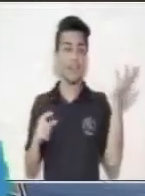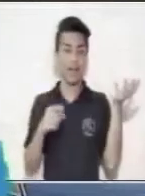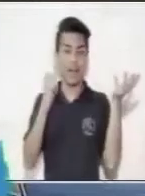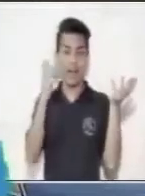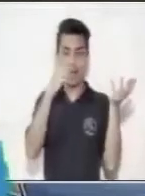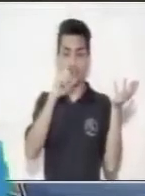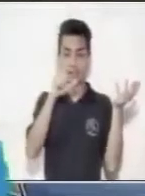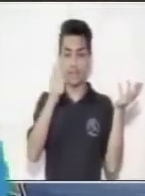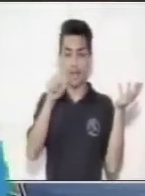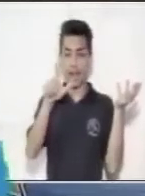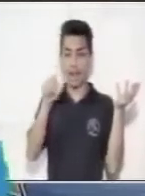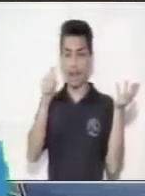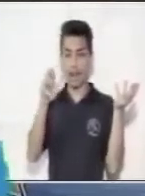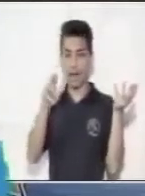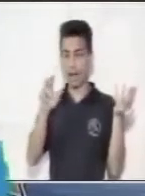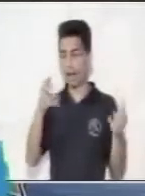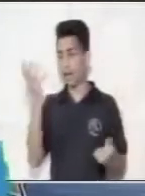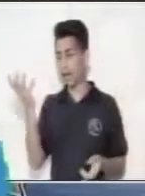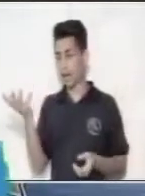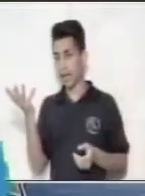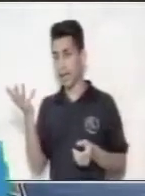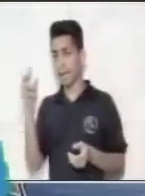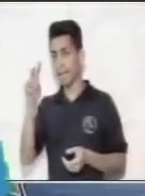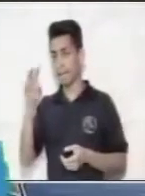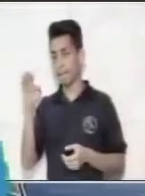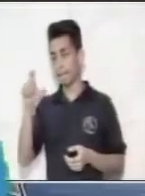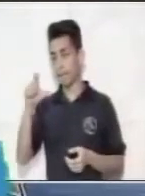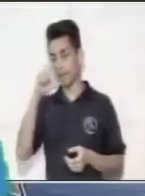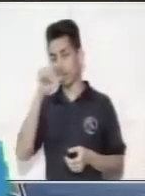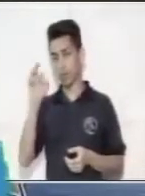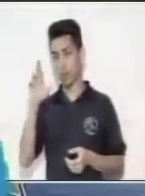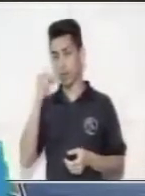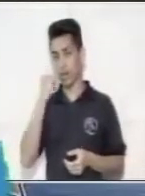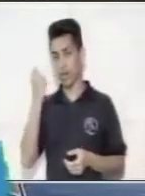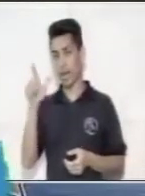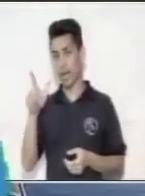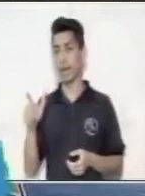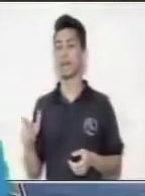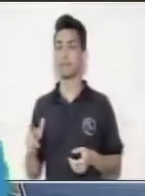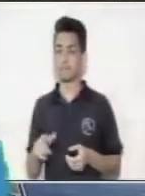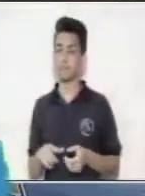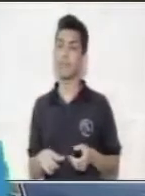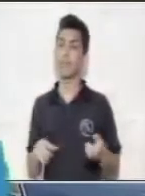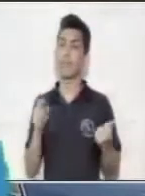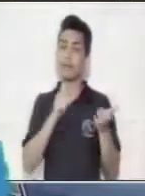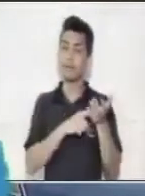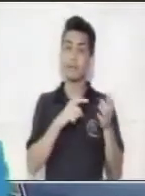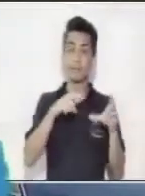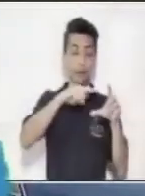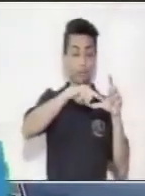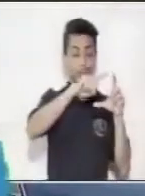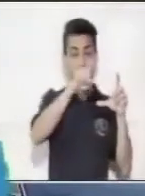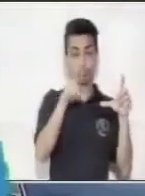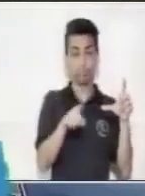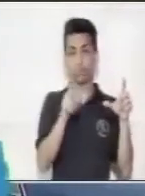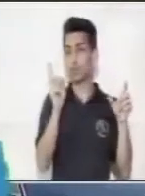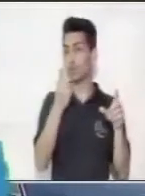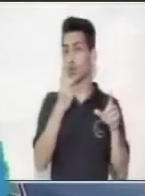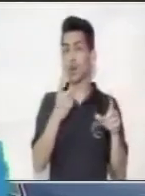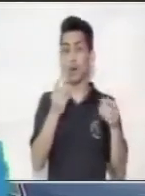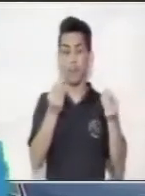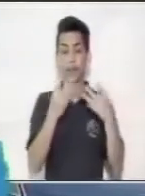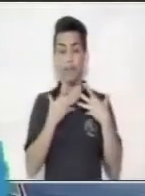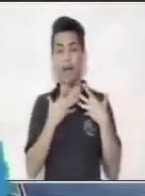Ese relojito, como solamente te va marcando la cantidad del movimiento, va marcando lo que se conoce como